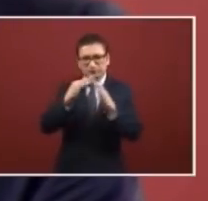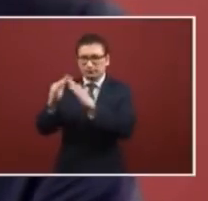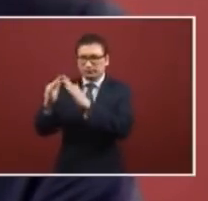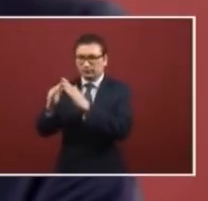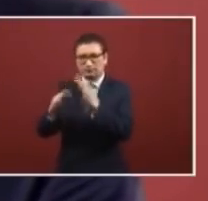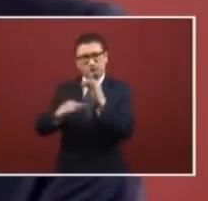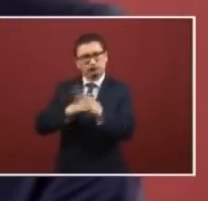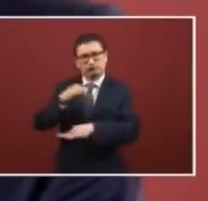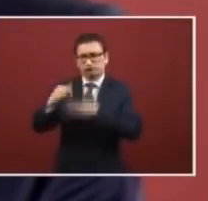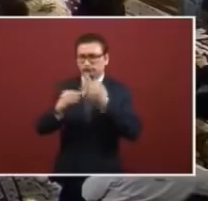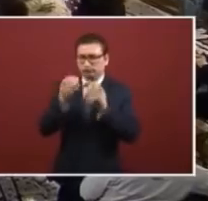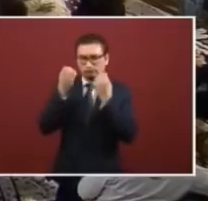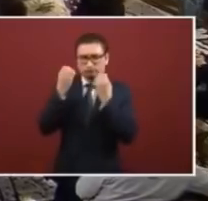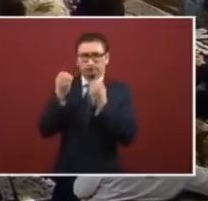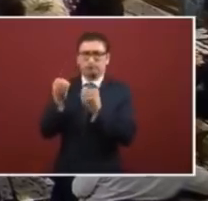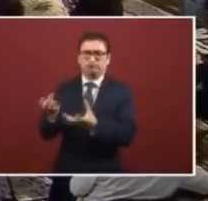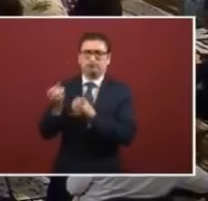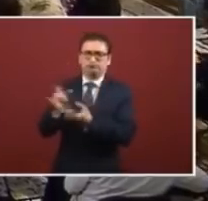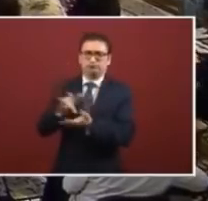en las zonas pobres.